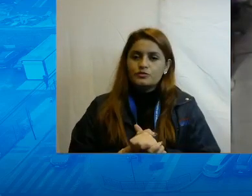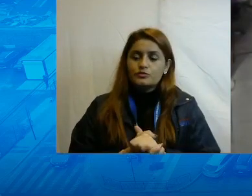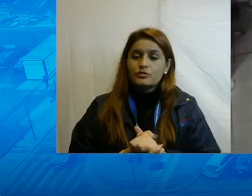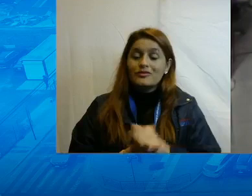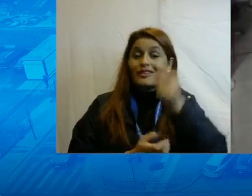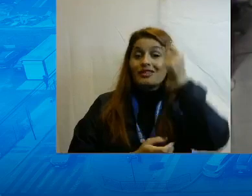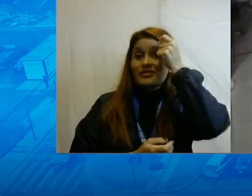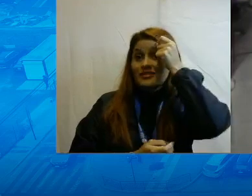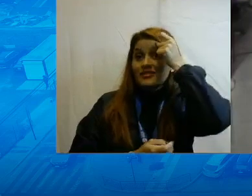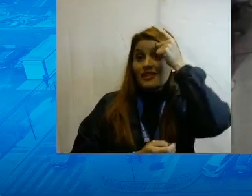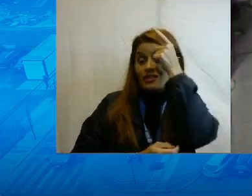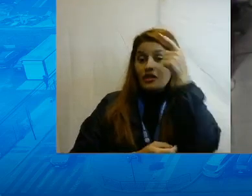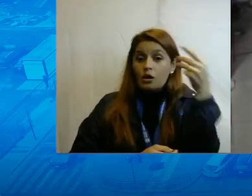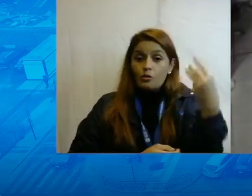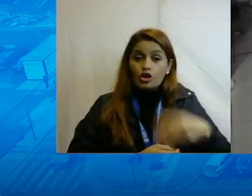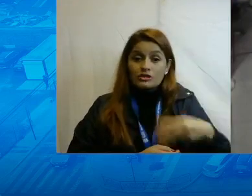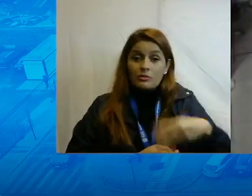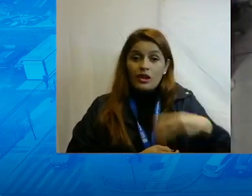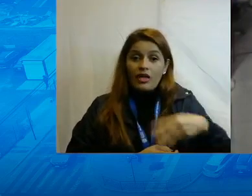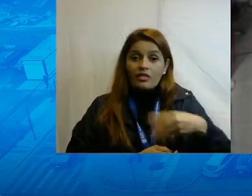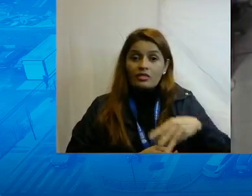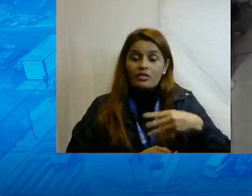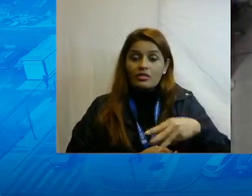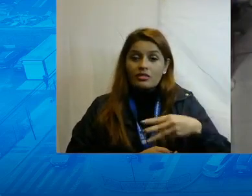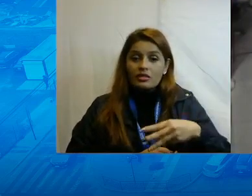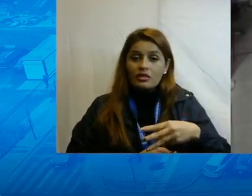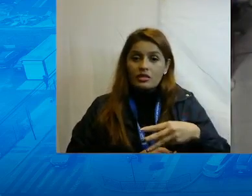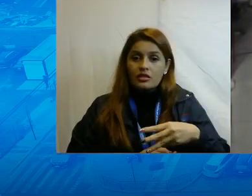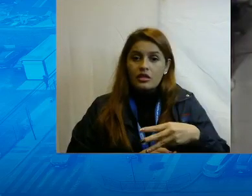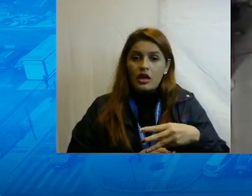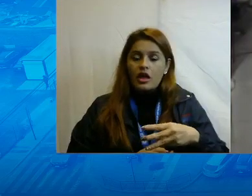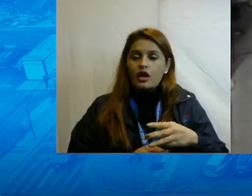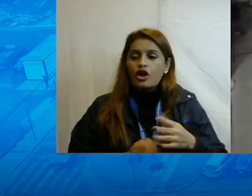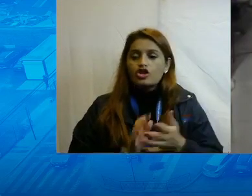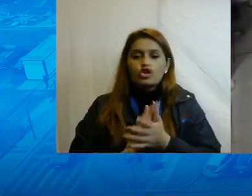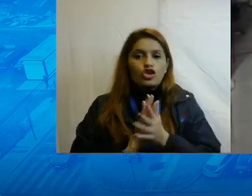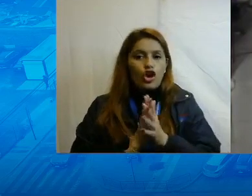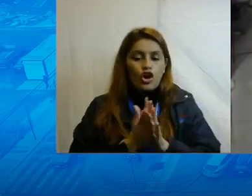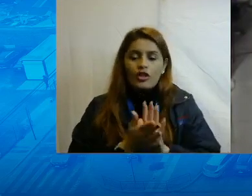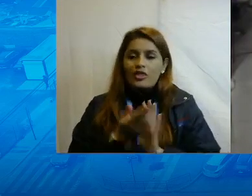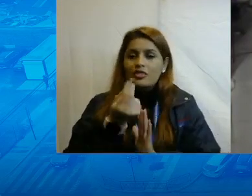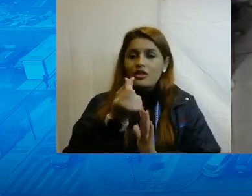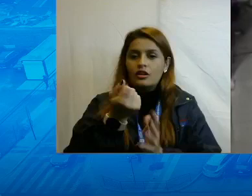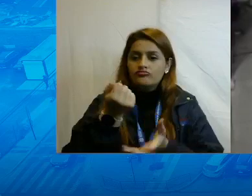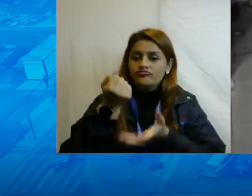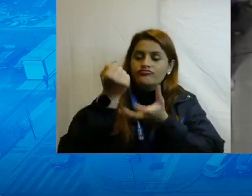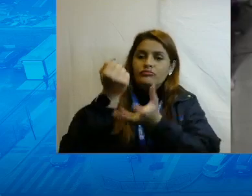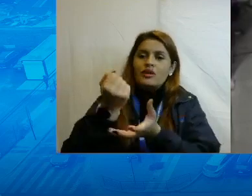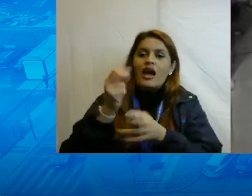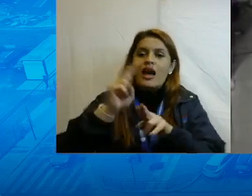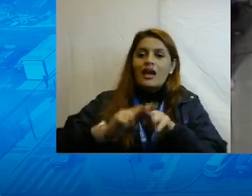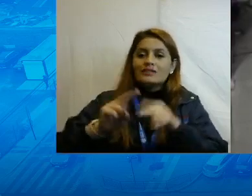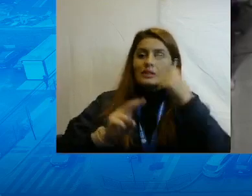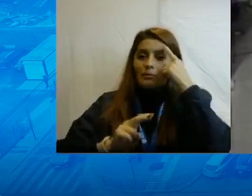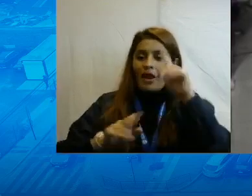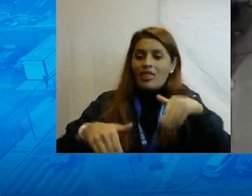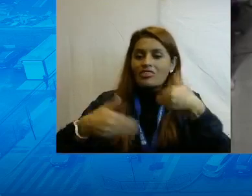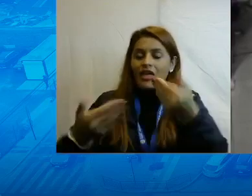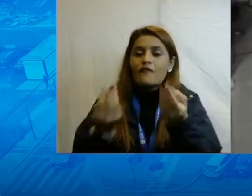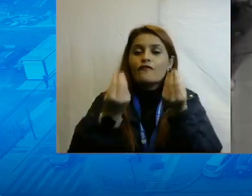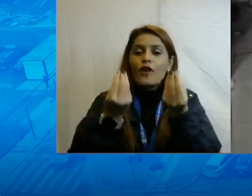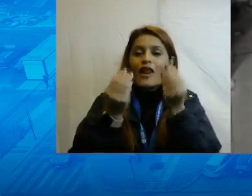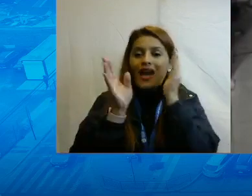entendiendo que como municipio se destinan todos los recursos habidos para entregar una buena